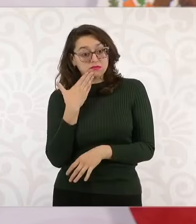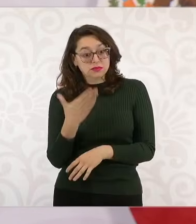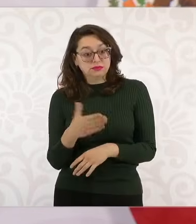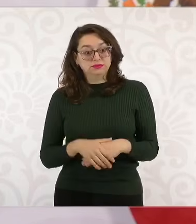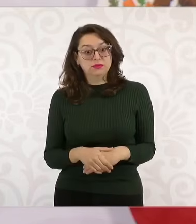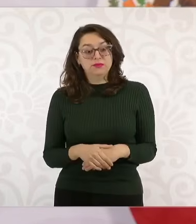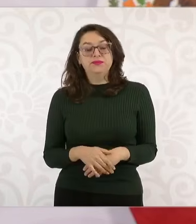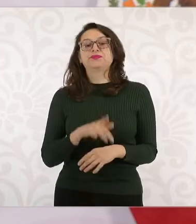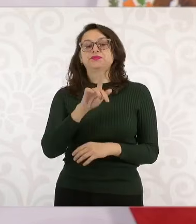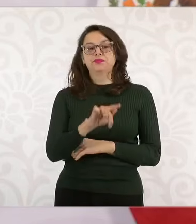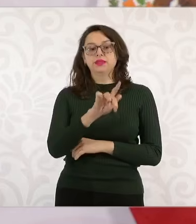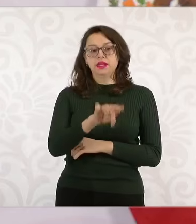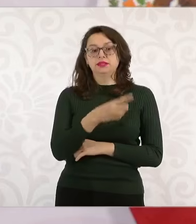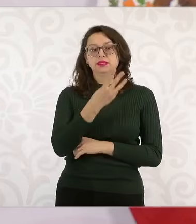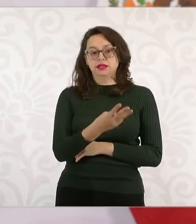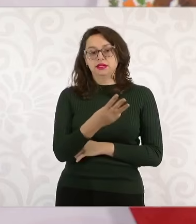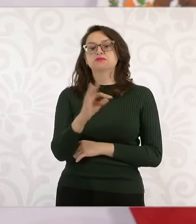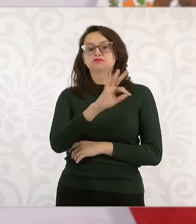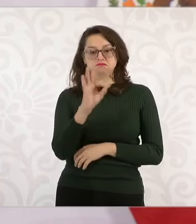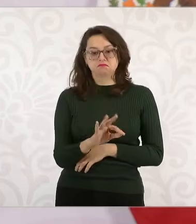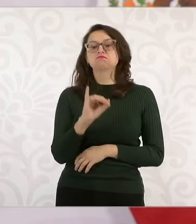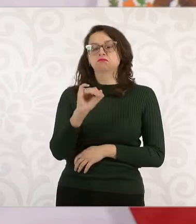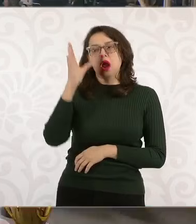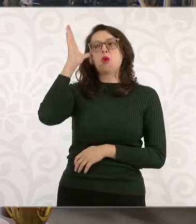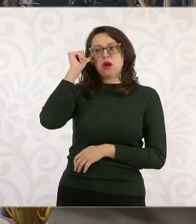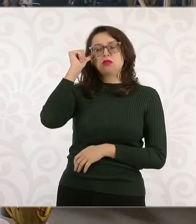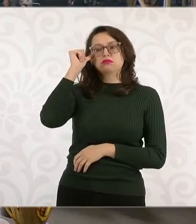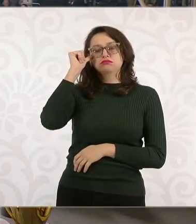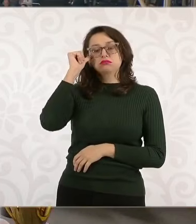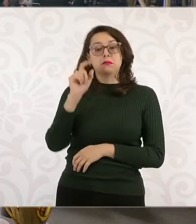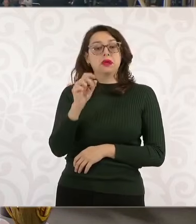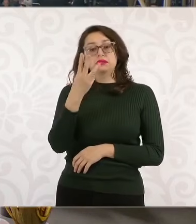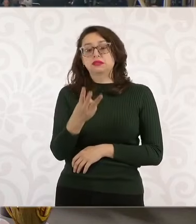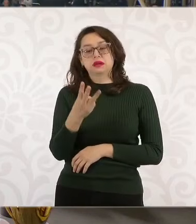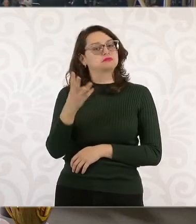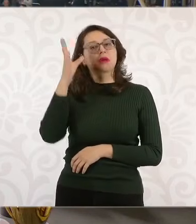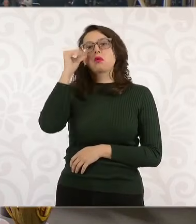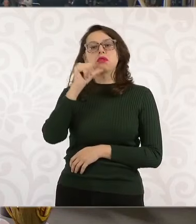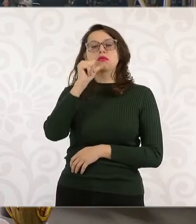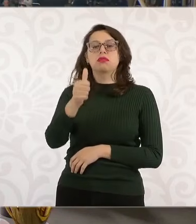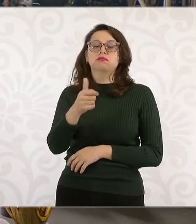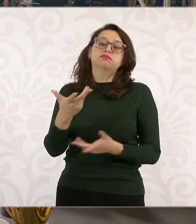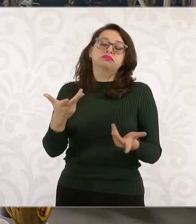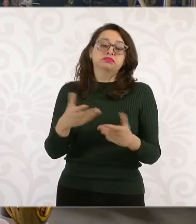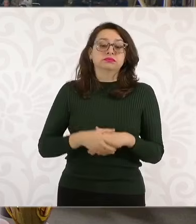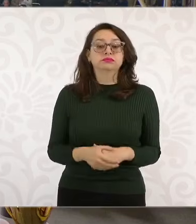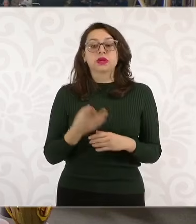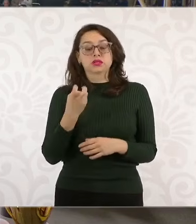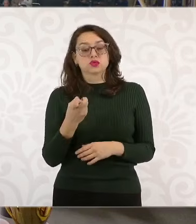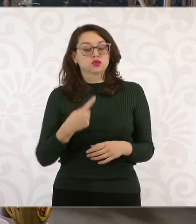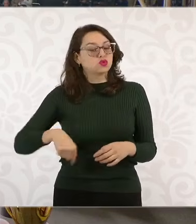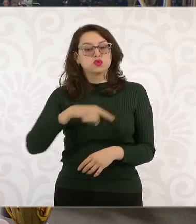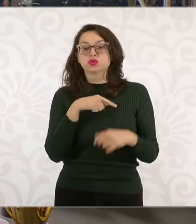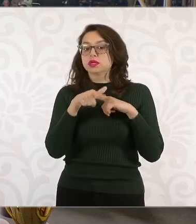73.2 aprueba y 26.8 desaprueba. Y agradecer y seguir trabajando todos los